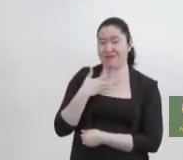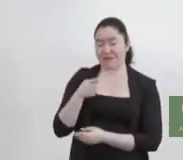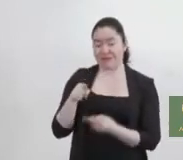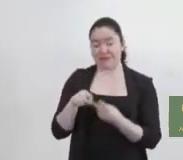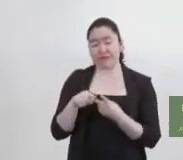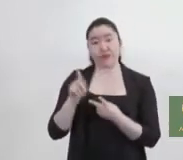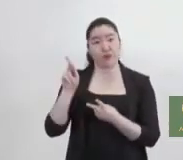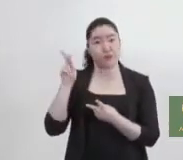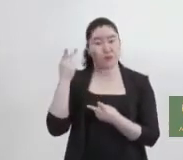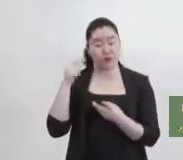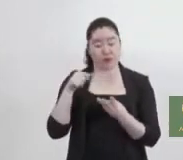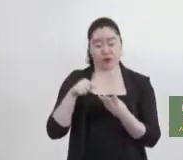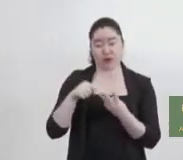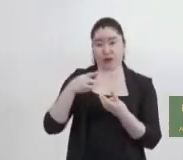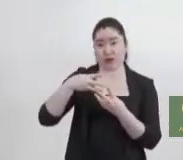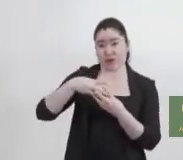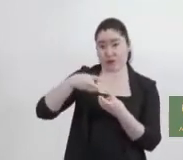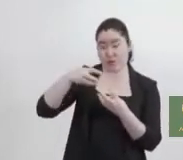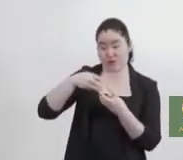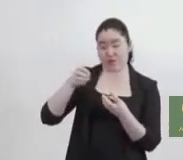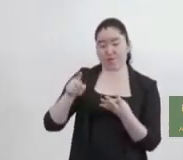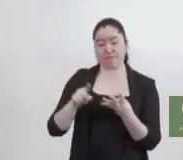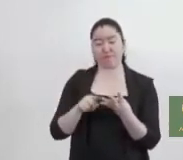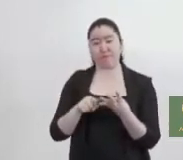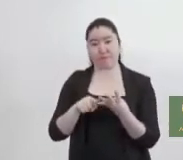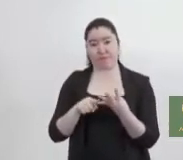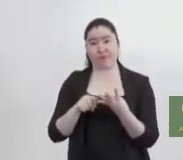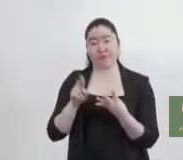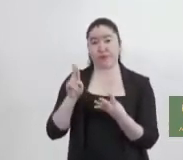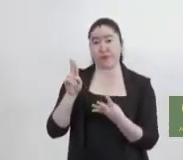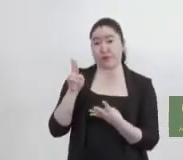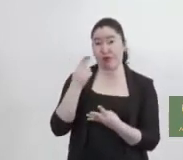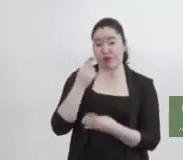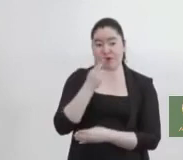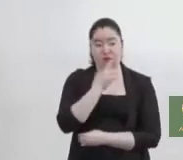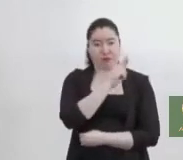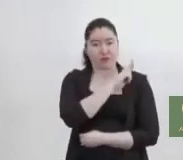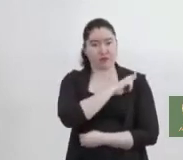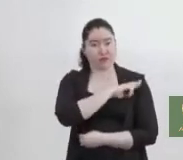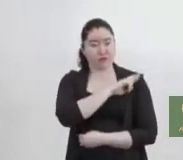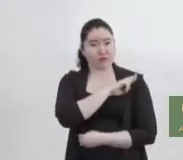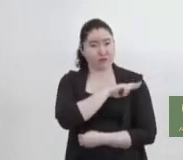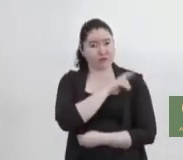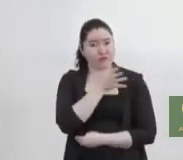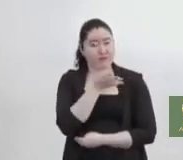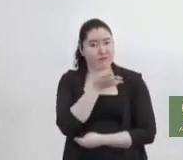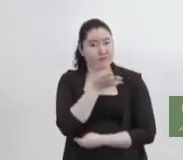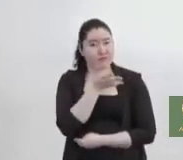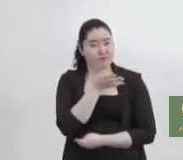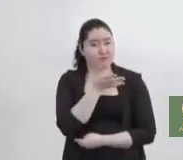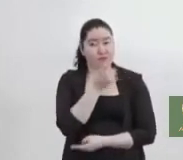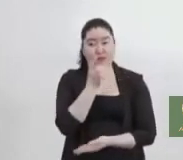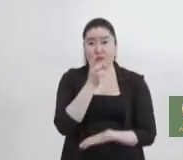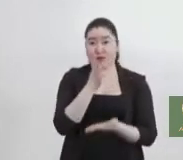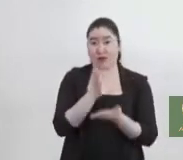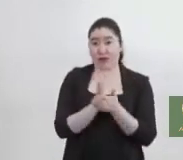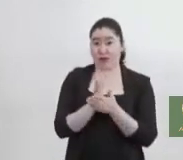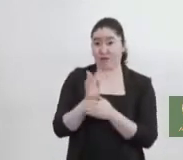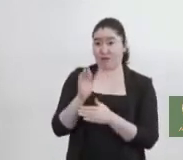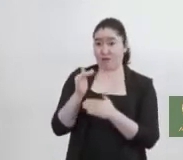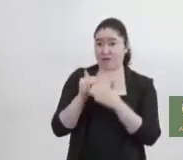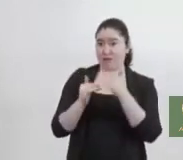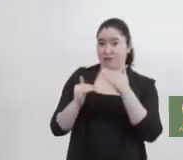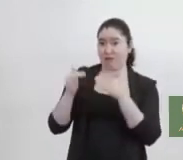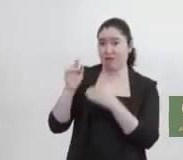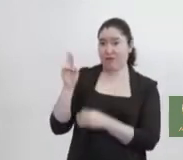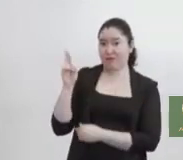el Poli, de la UAM, de las universidades privadas. Ya nada más contando educación superior. Si